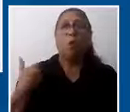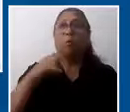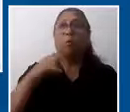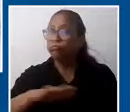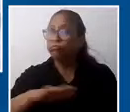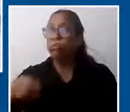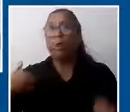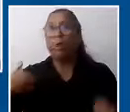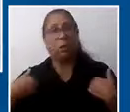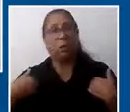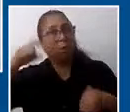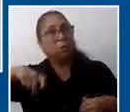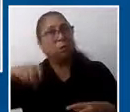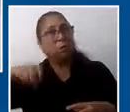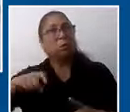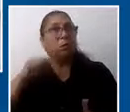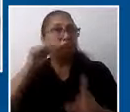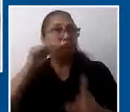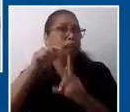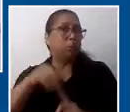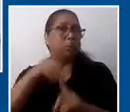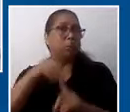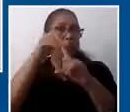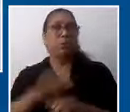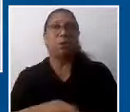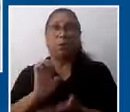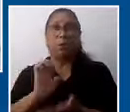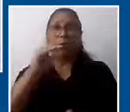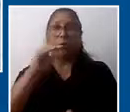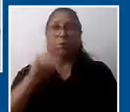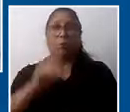alguna necesidad específica en lo que concierne a la educación.